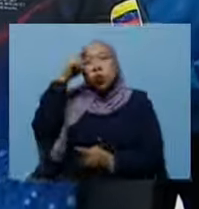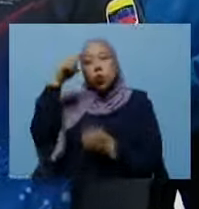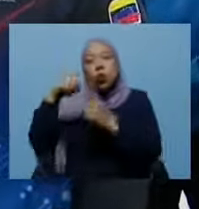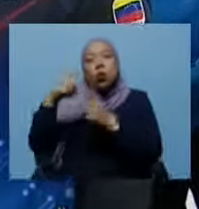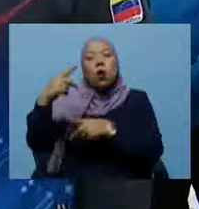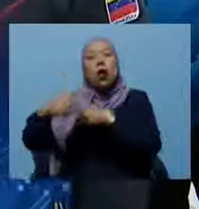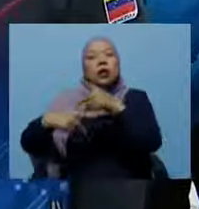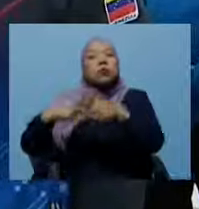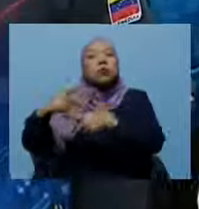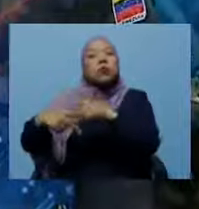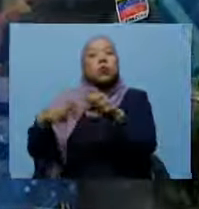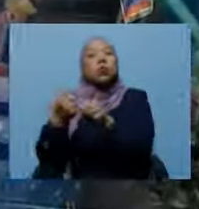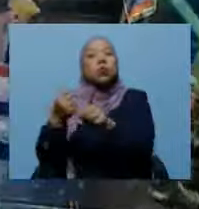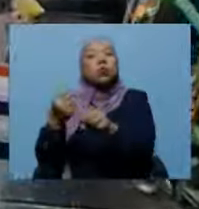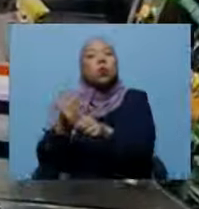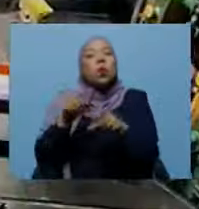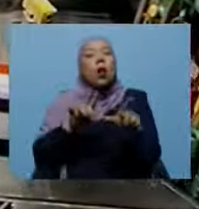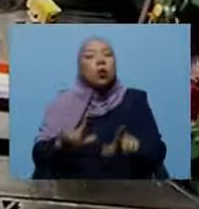produciendo.